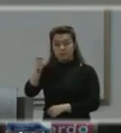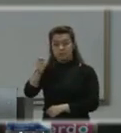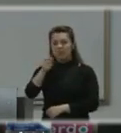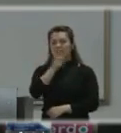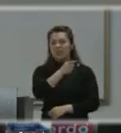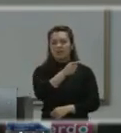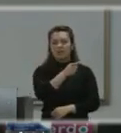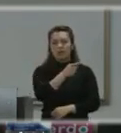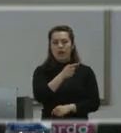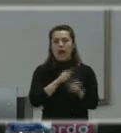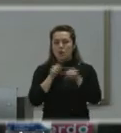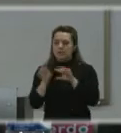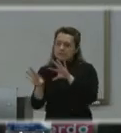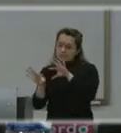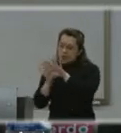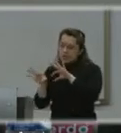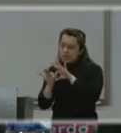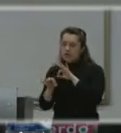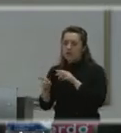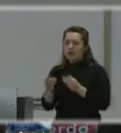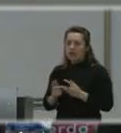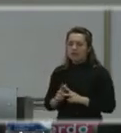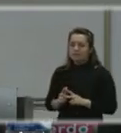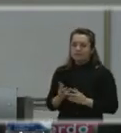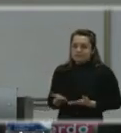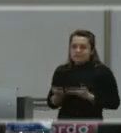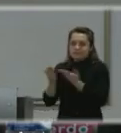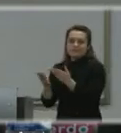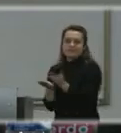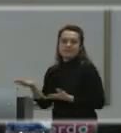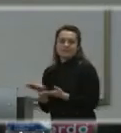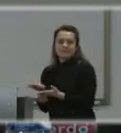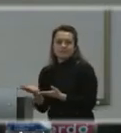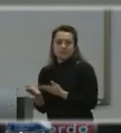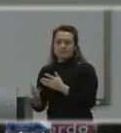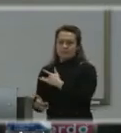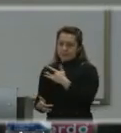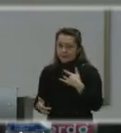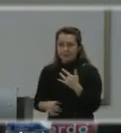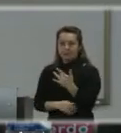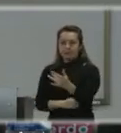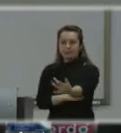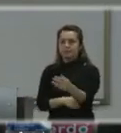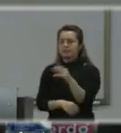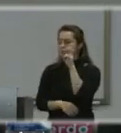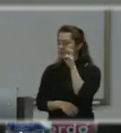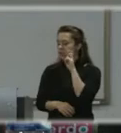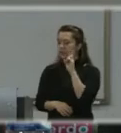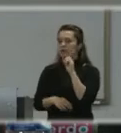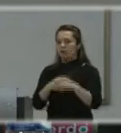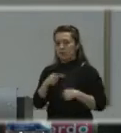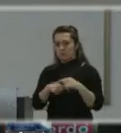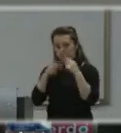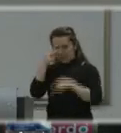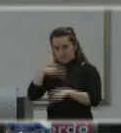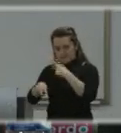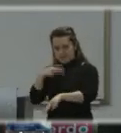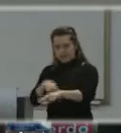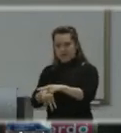digamos, fueron escogidas porque estaban relacionadas con la prestación de servicios de salud sexual y reproductiva, o que también tenían que